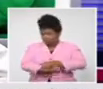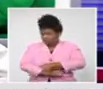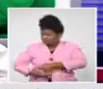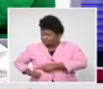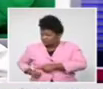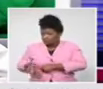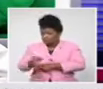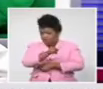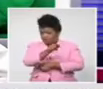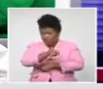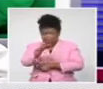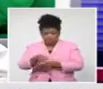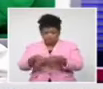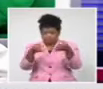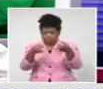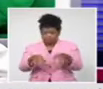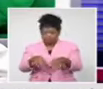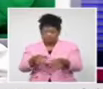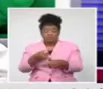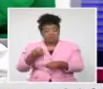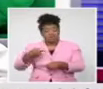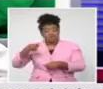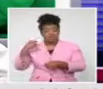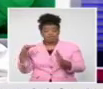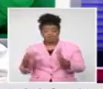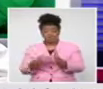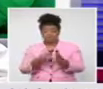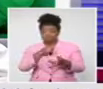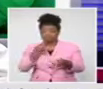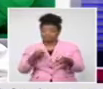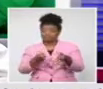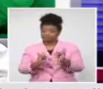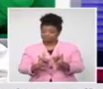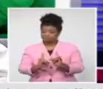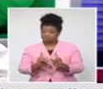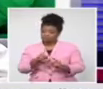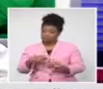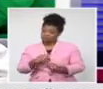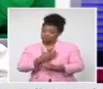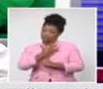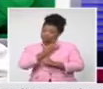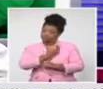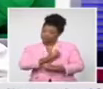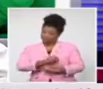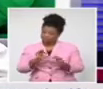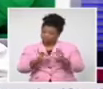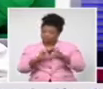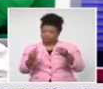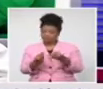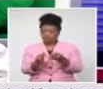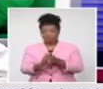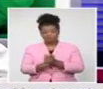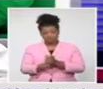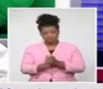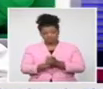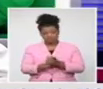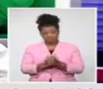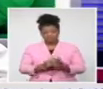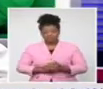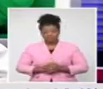tarde de ayer falleció. Nuestras condolencias a familiares y amistades. Fallece